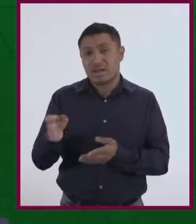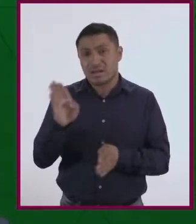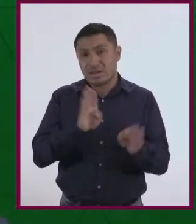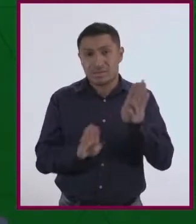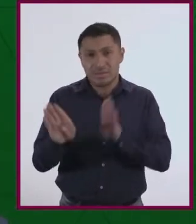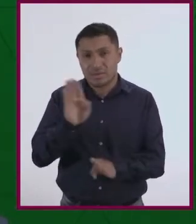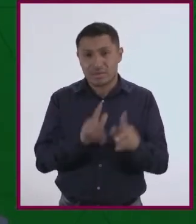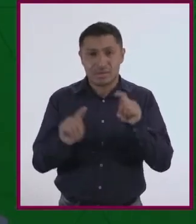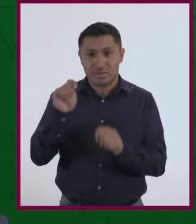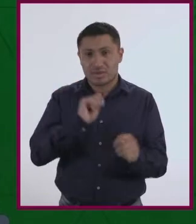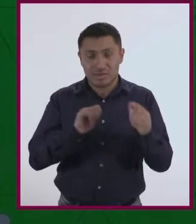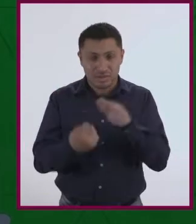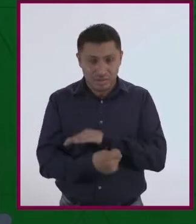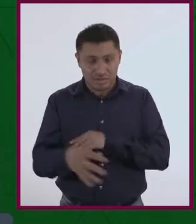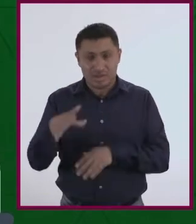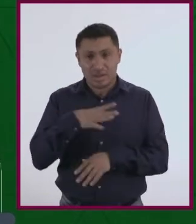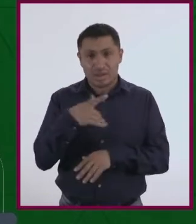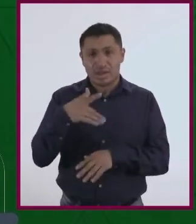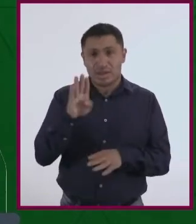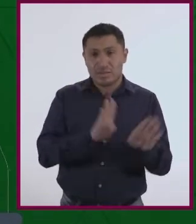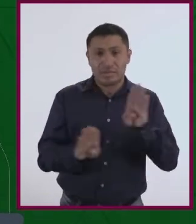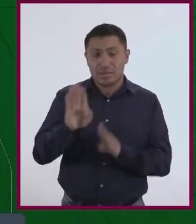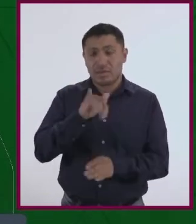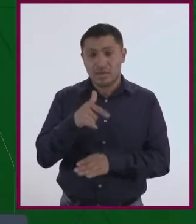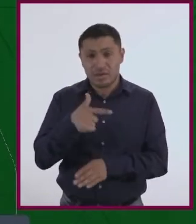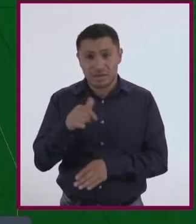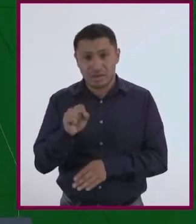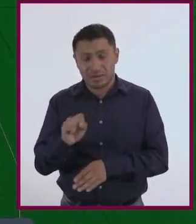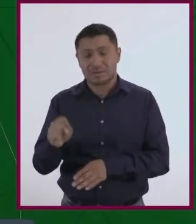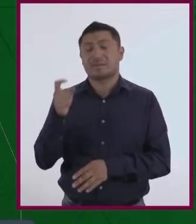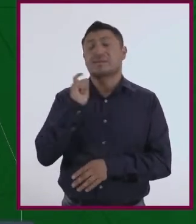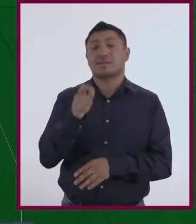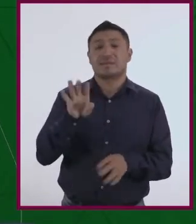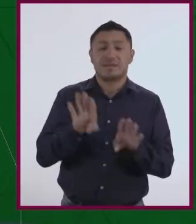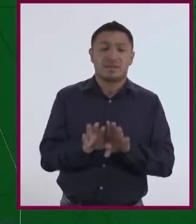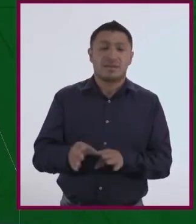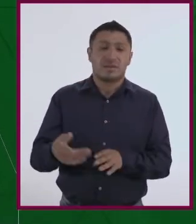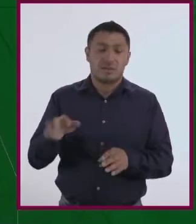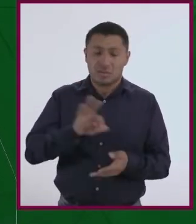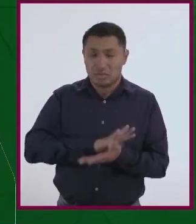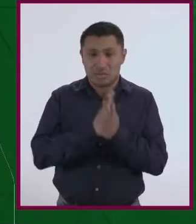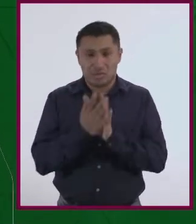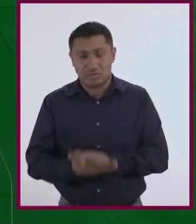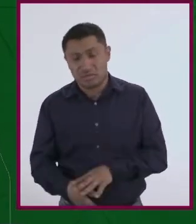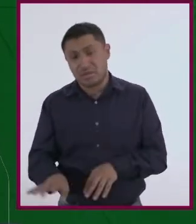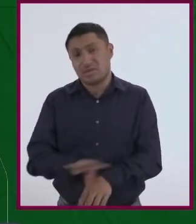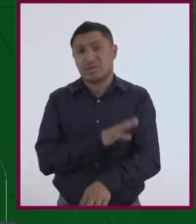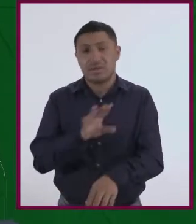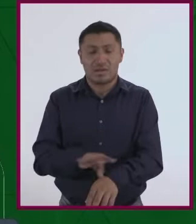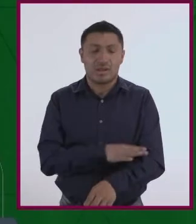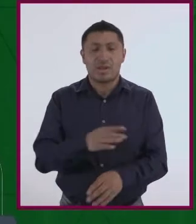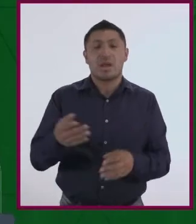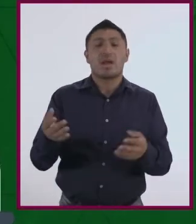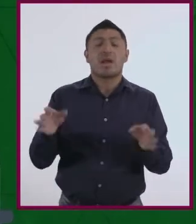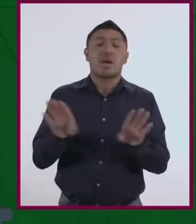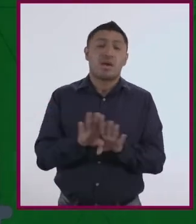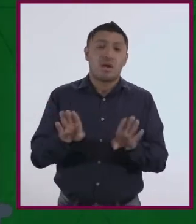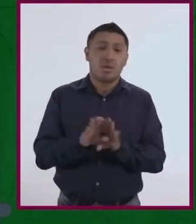biotecnología permitirían generar biogás, que es un combustible que se puede convertir en energía eléctrica por medio